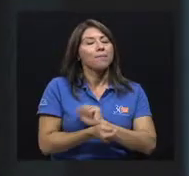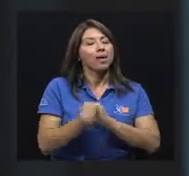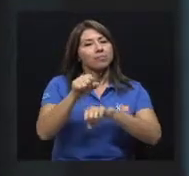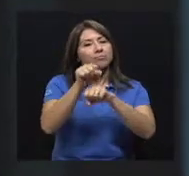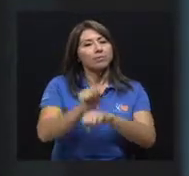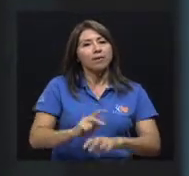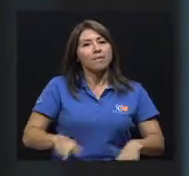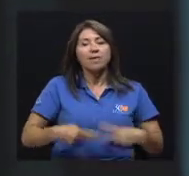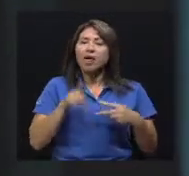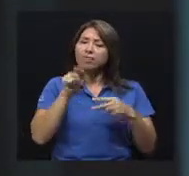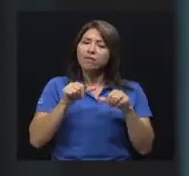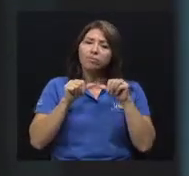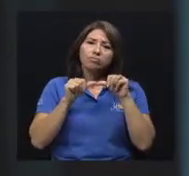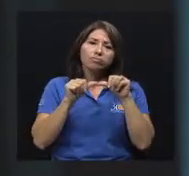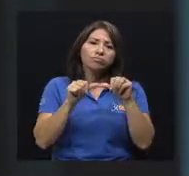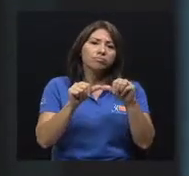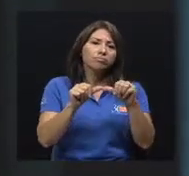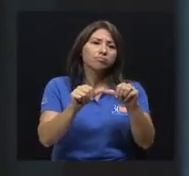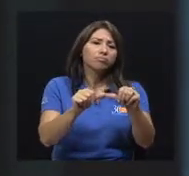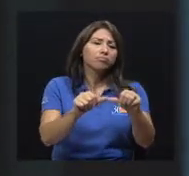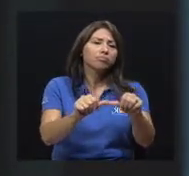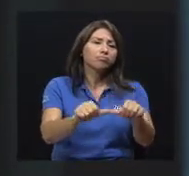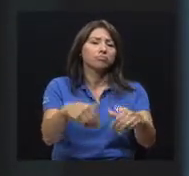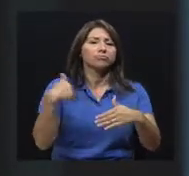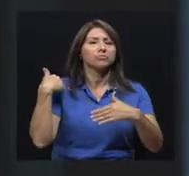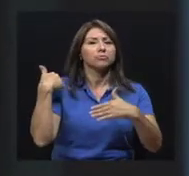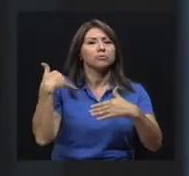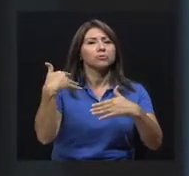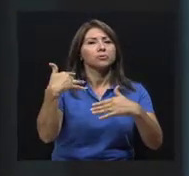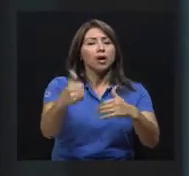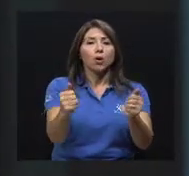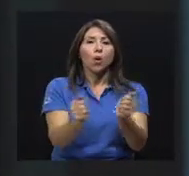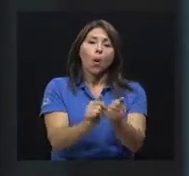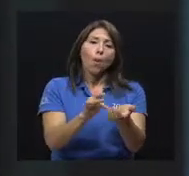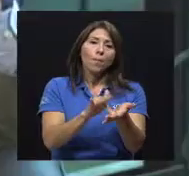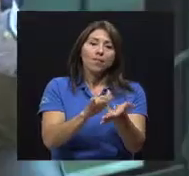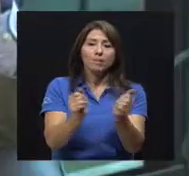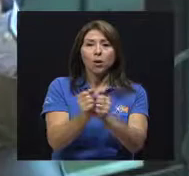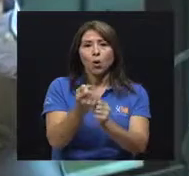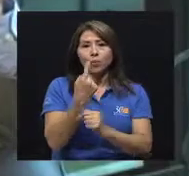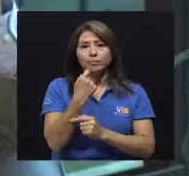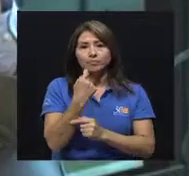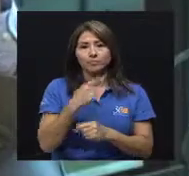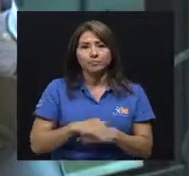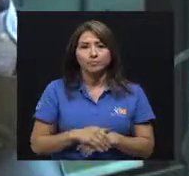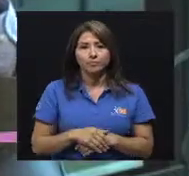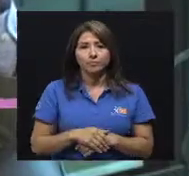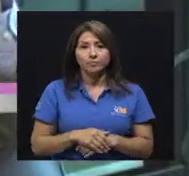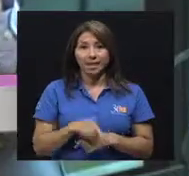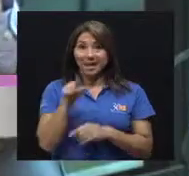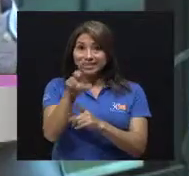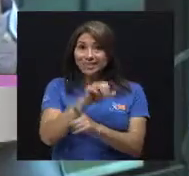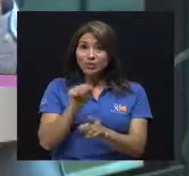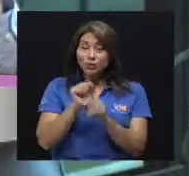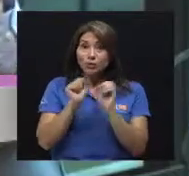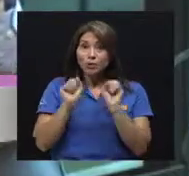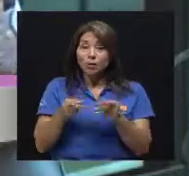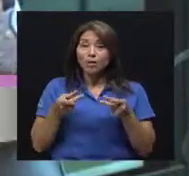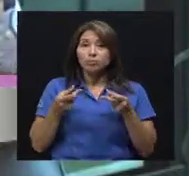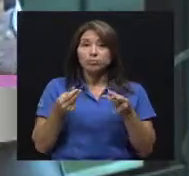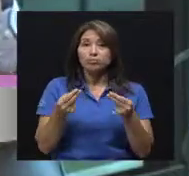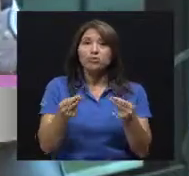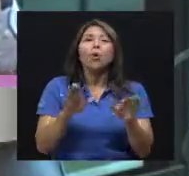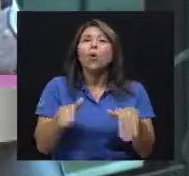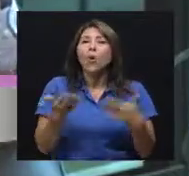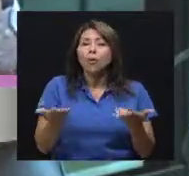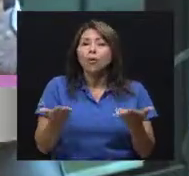por 10, 15, 20 años, aunado a los medicamentos y los otros tratamientos que damos. ¿Qué acelera esto? Esto lo